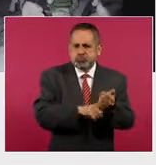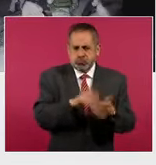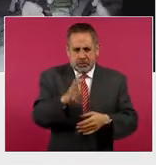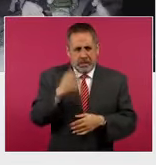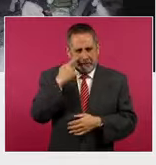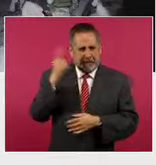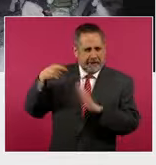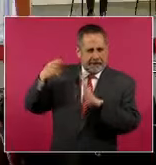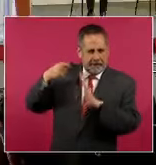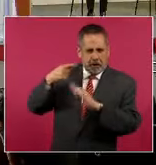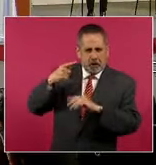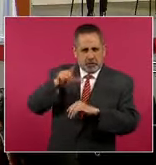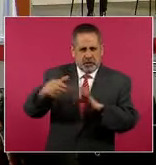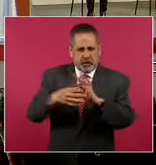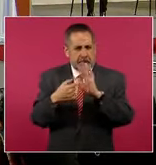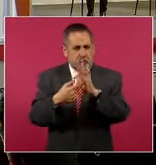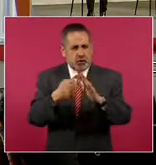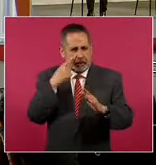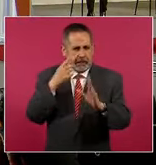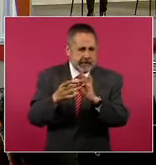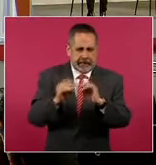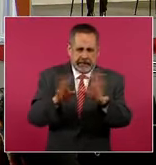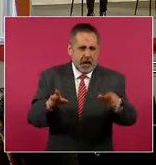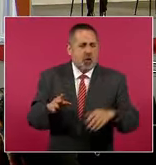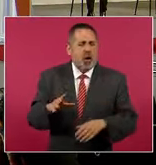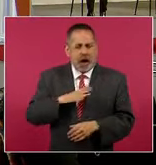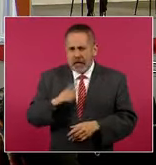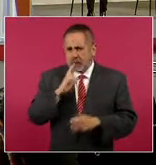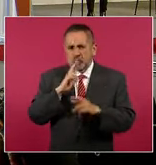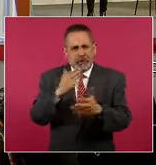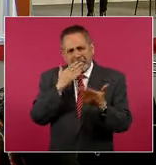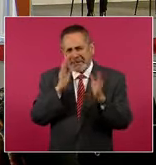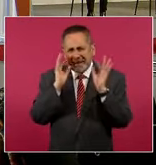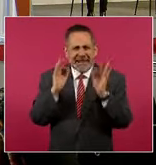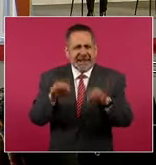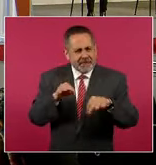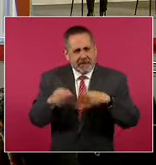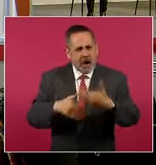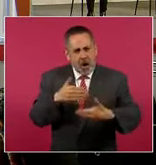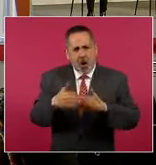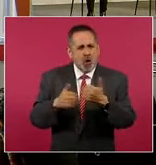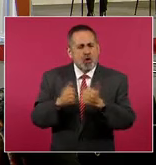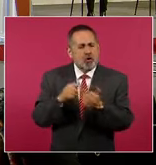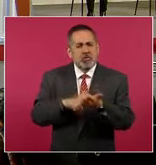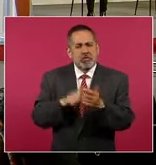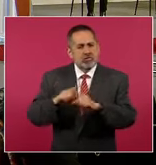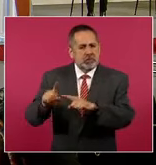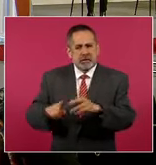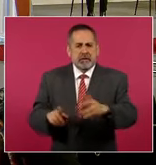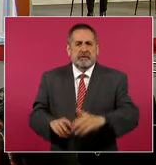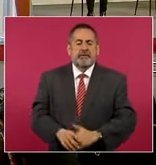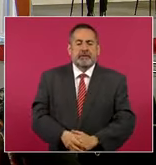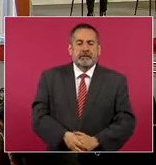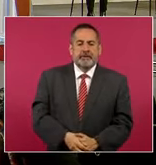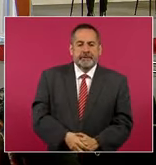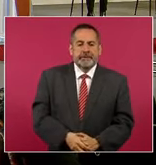video se va a pasar, ahí vienen los resultados de esta actividad como de las demás. Adelante, por favor.